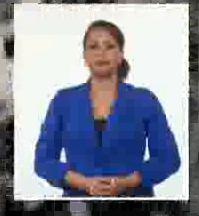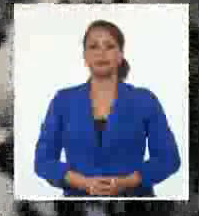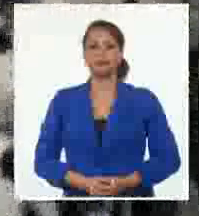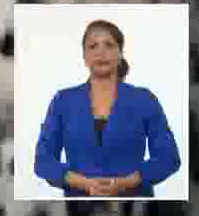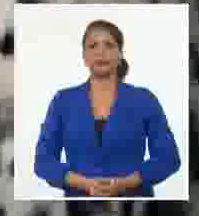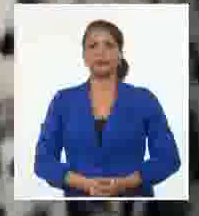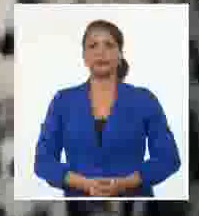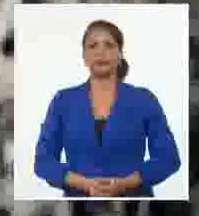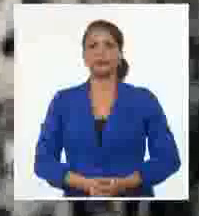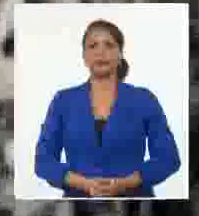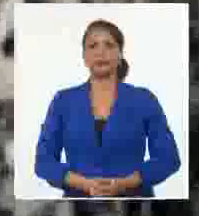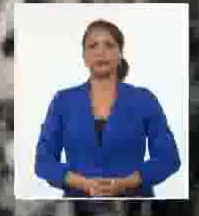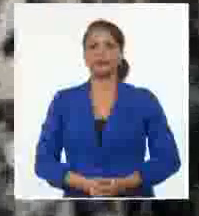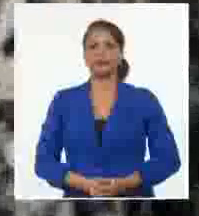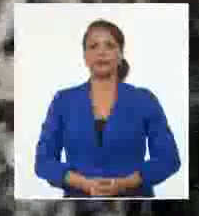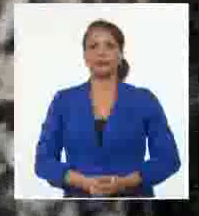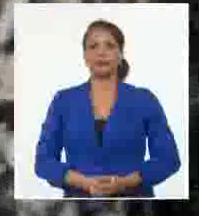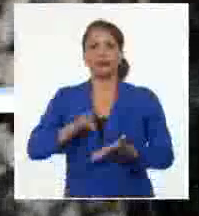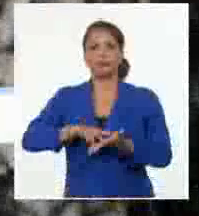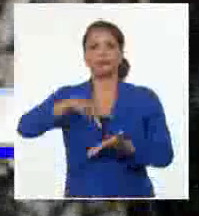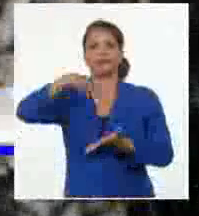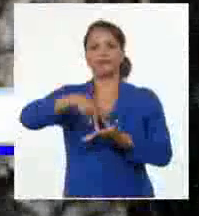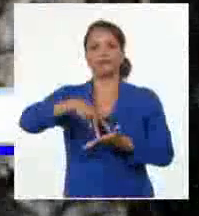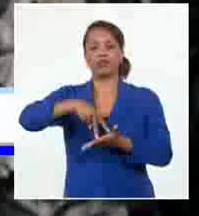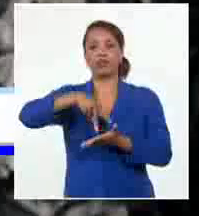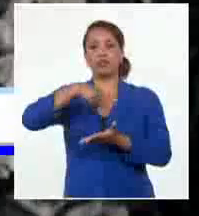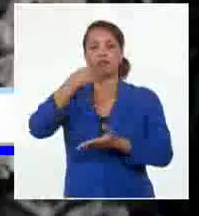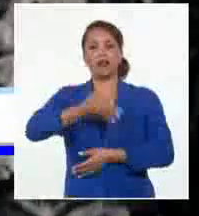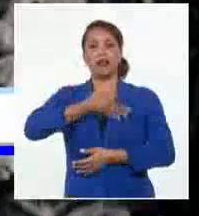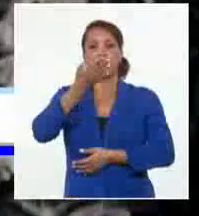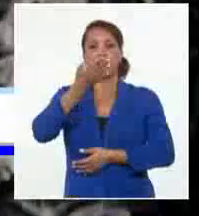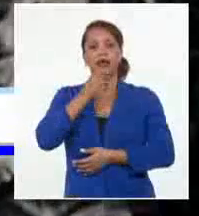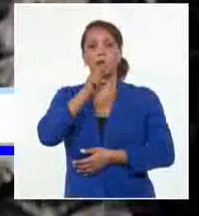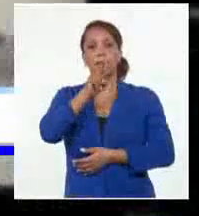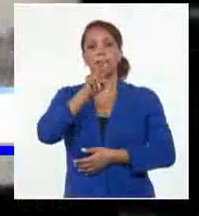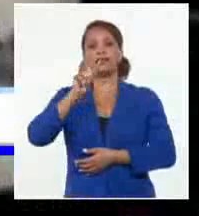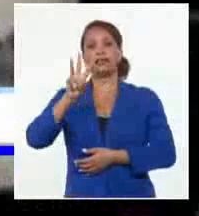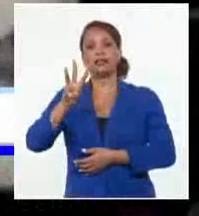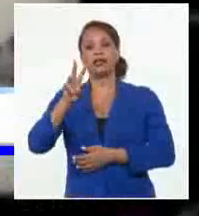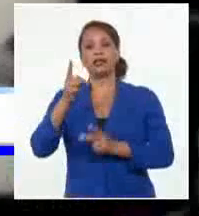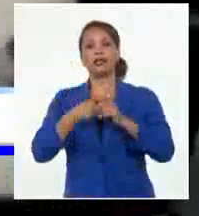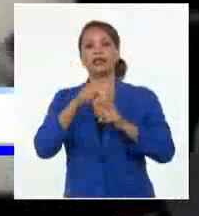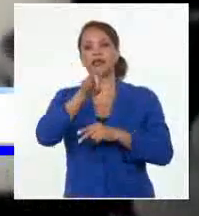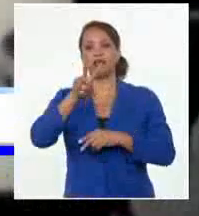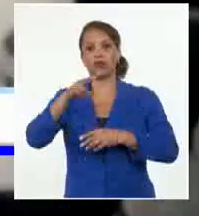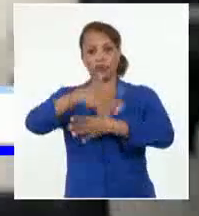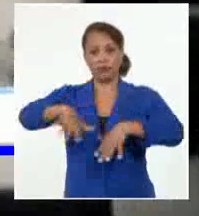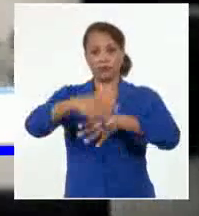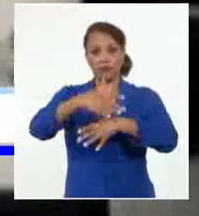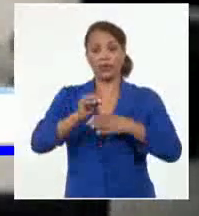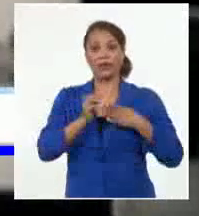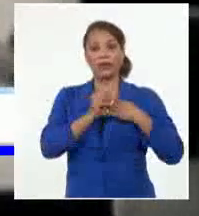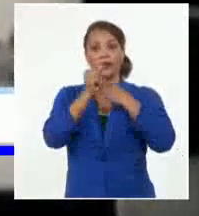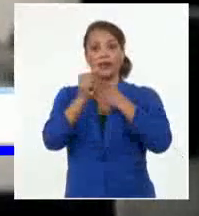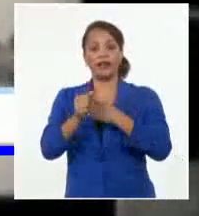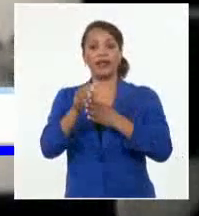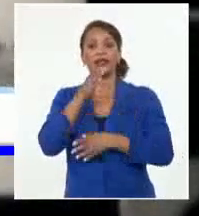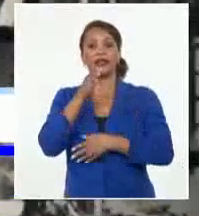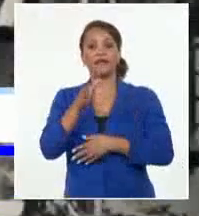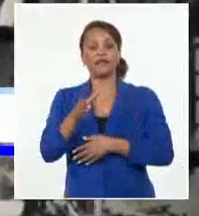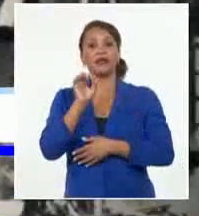desde una Tribuna improvisada en la intersección de la avenida 23 y 12 el líder histórico de la Revolución se